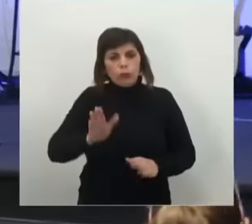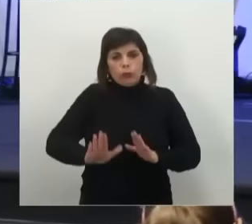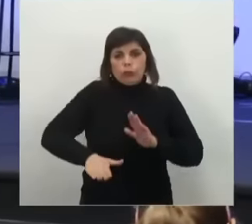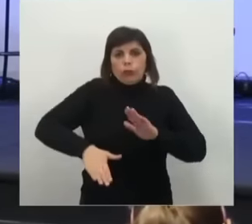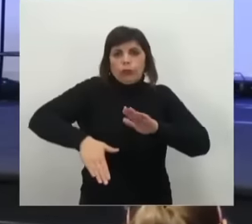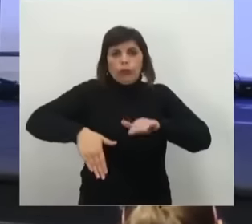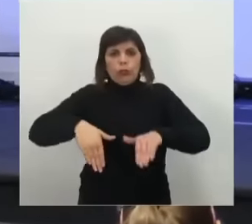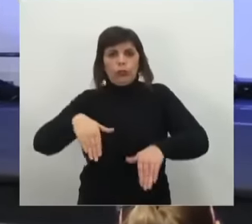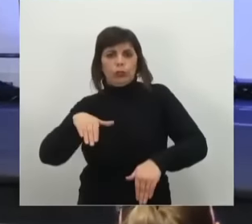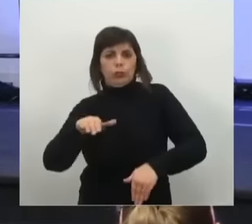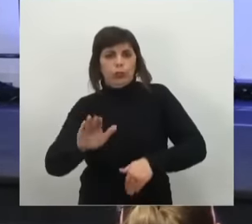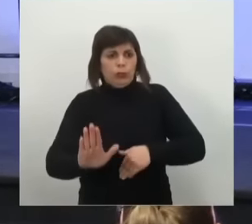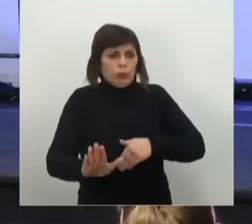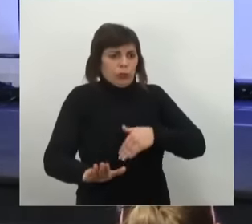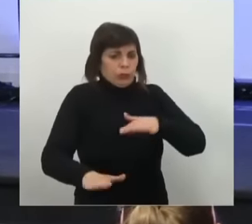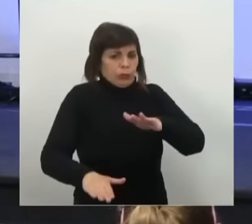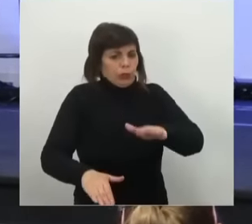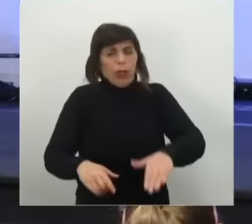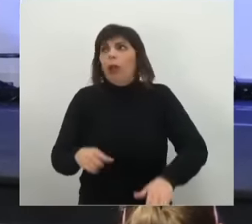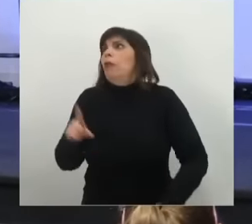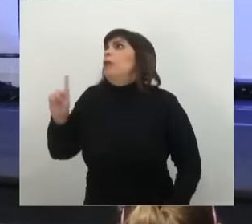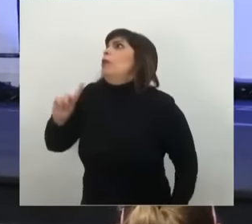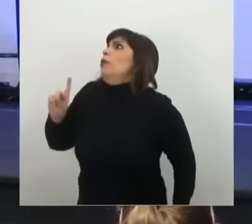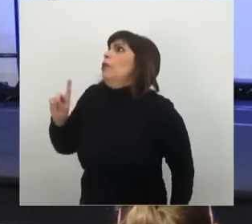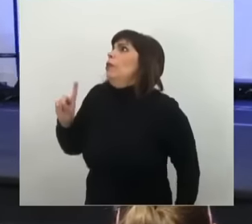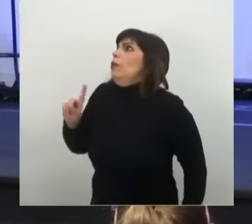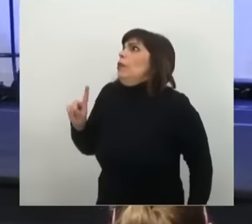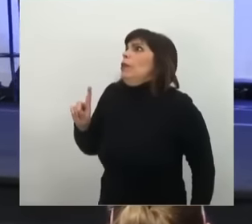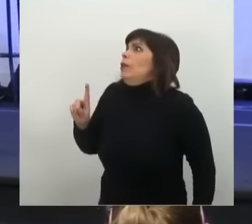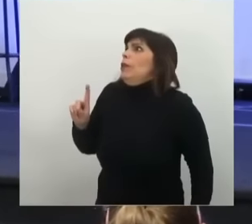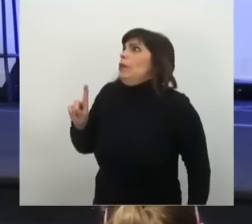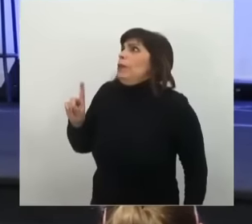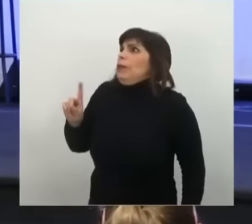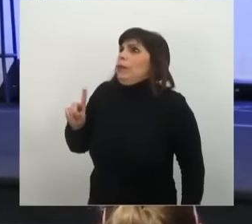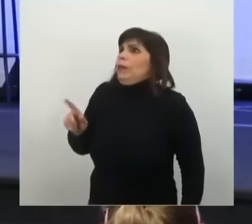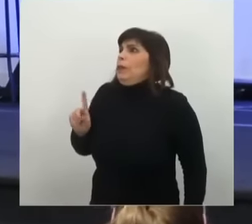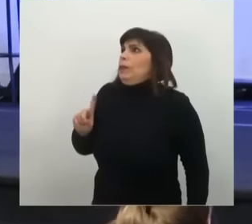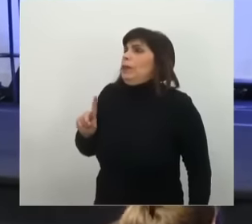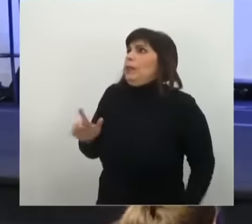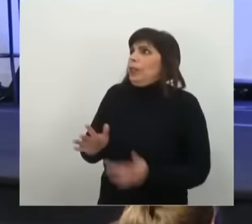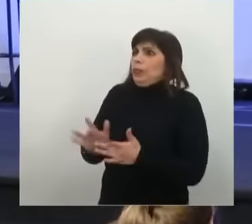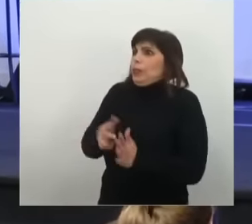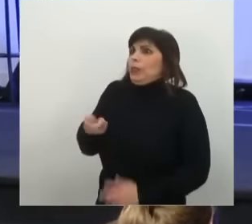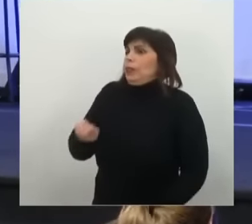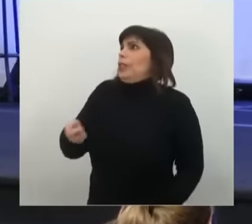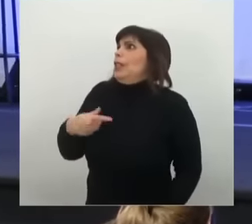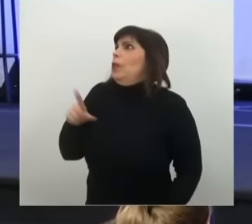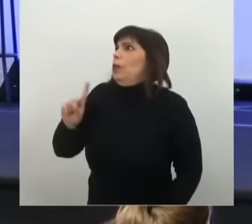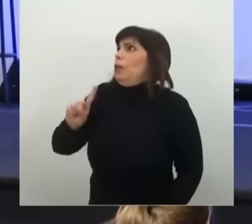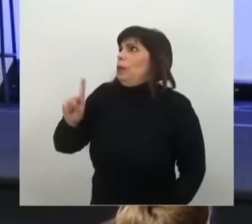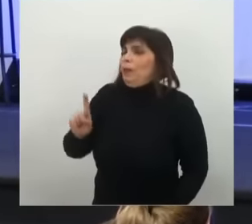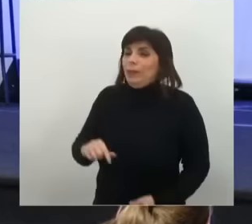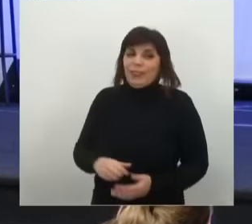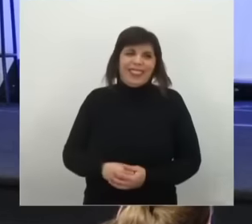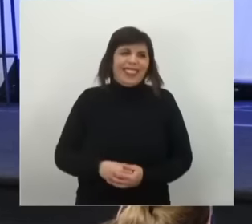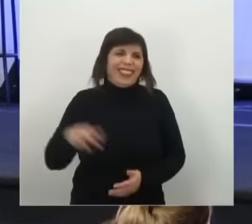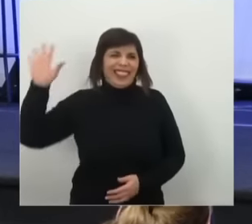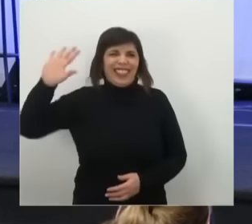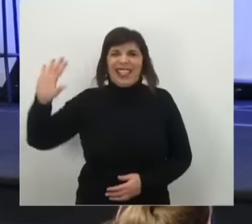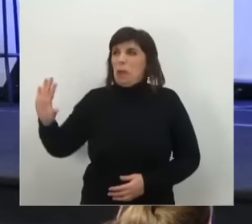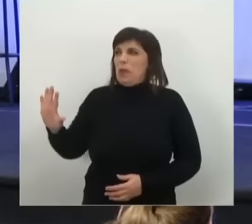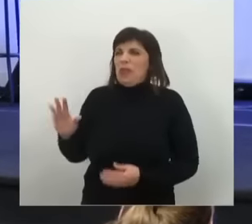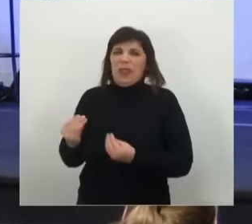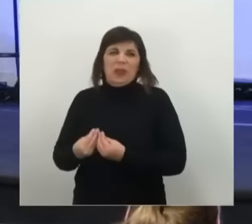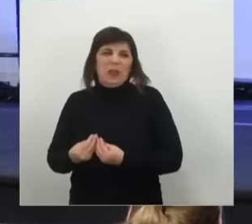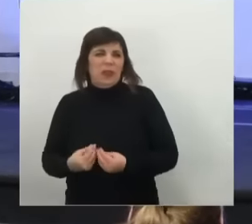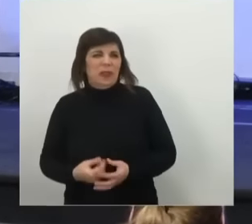paso digo No señor no no no yo yo yo yo no quería pasar lo que pasaba Jesucristo solo quería estar contigo señor lo contó con